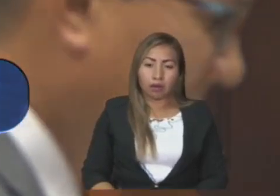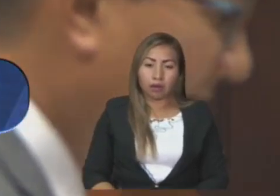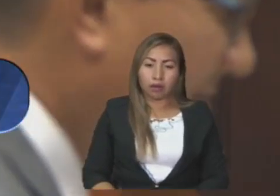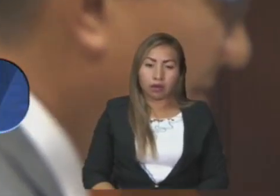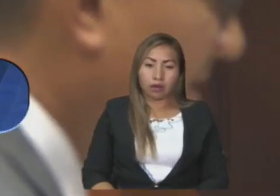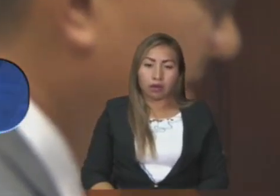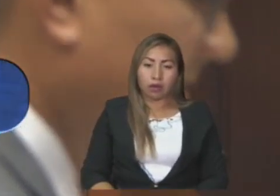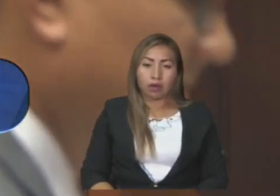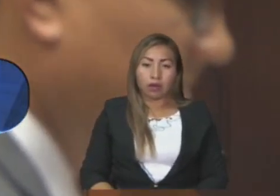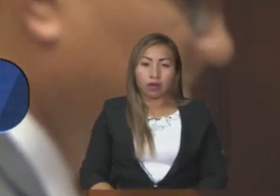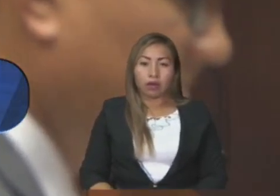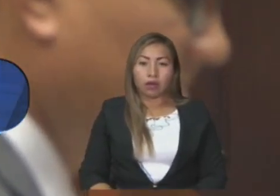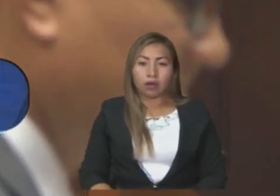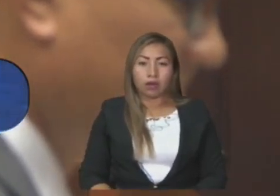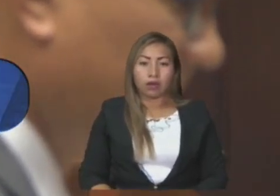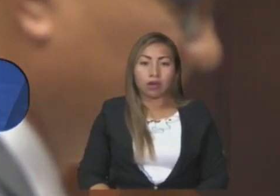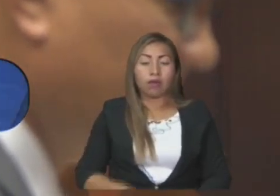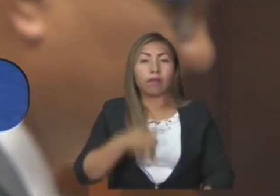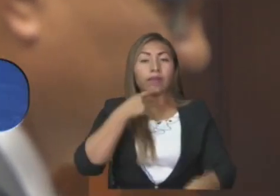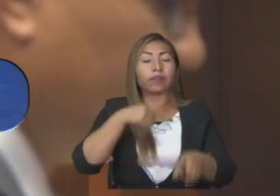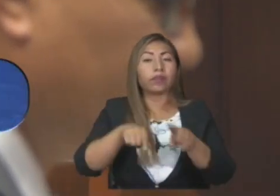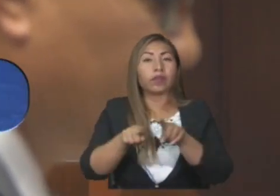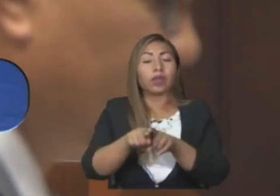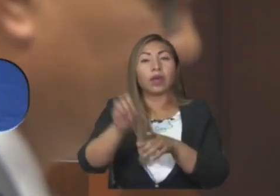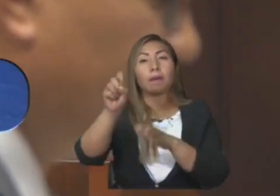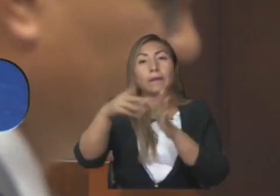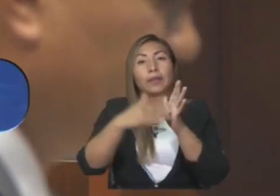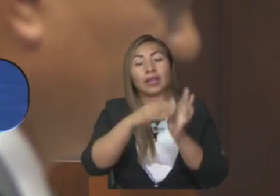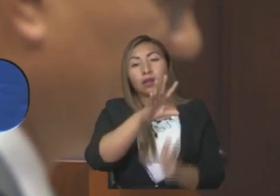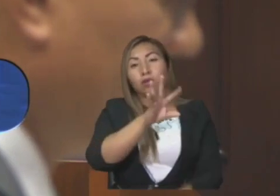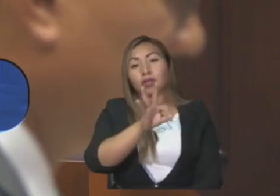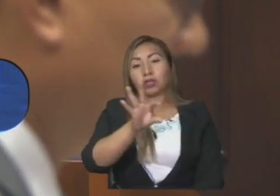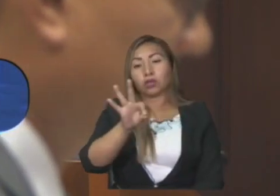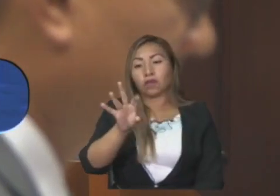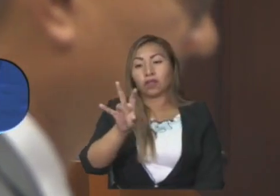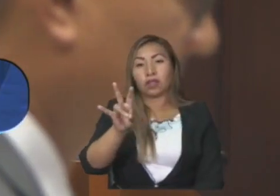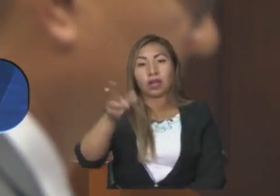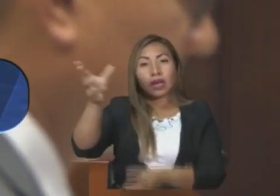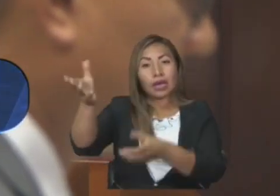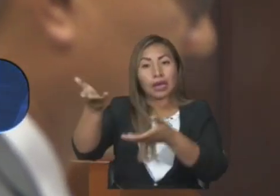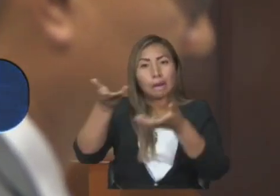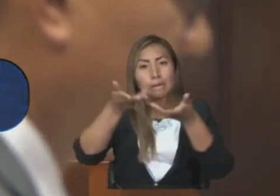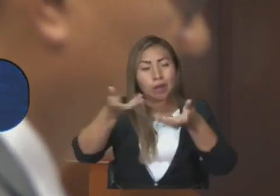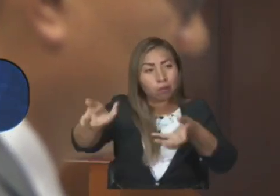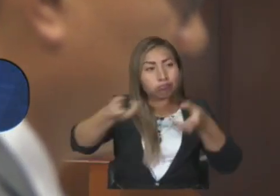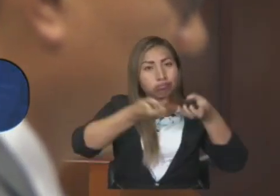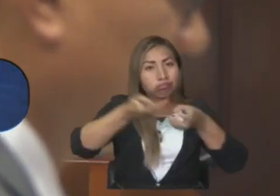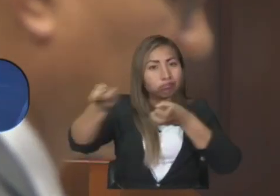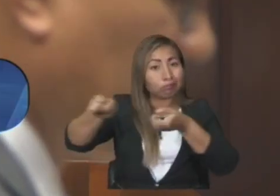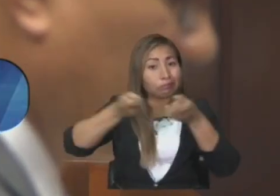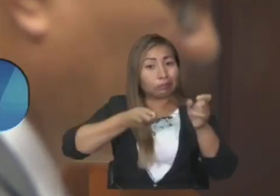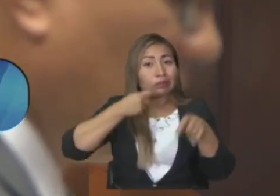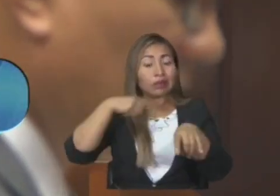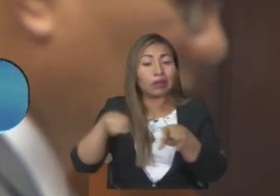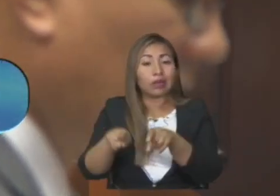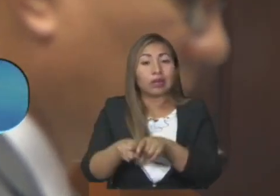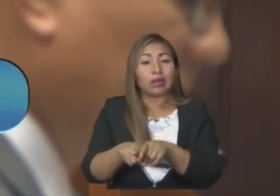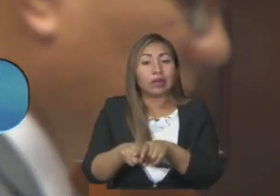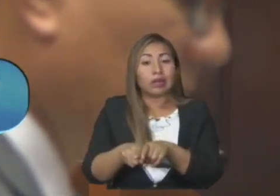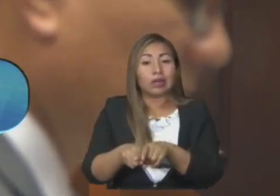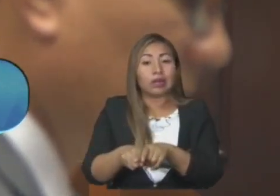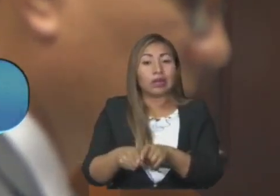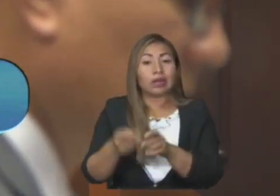Bajo los términos del contrato ley de 1997, la empresa minera Panamá, contrato ley, por cierto, que fue